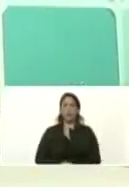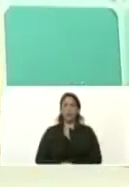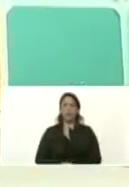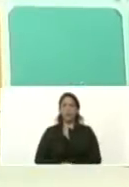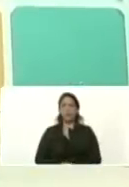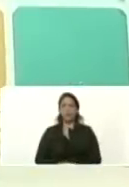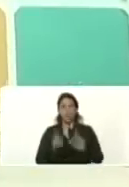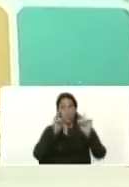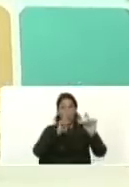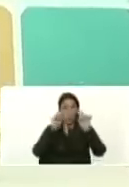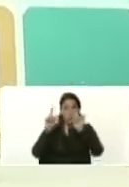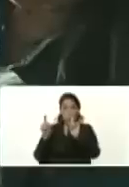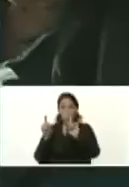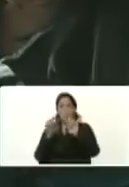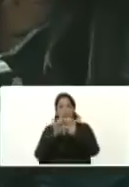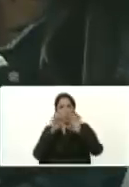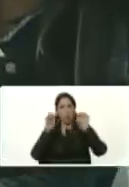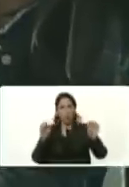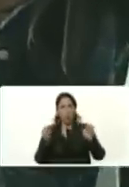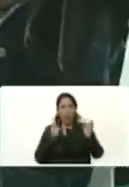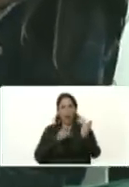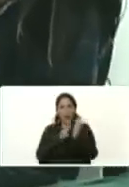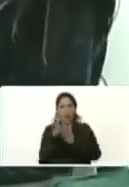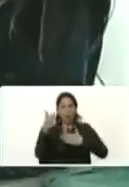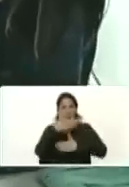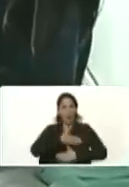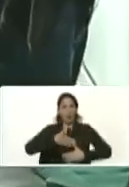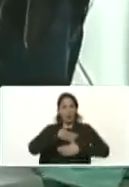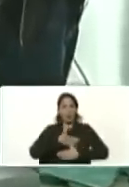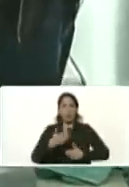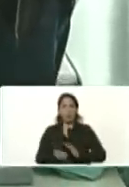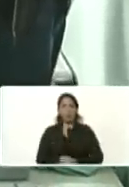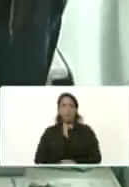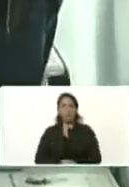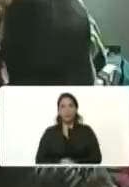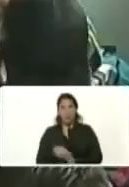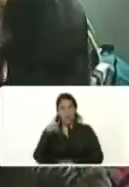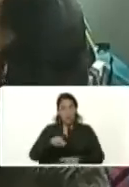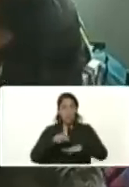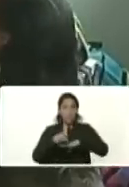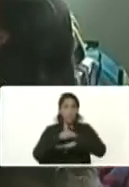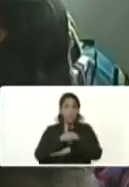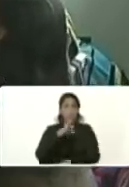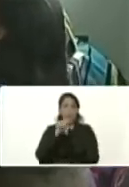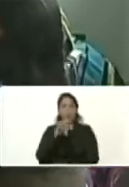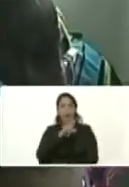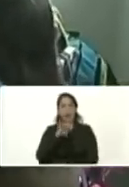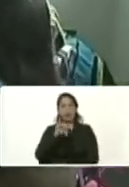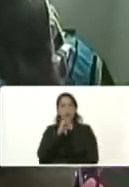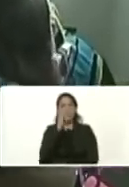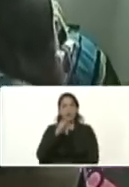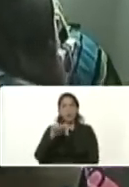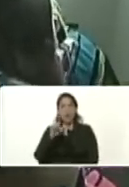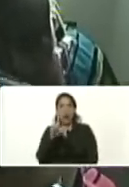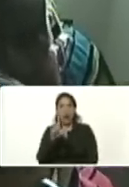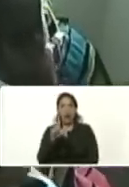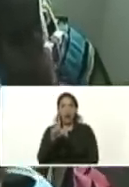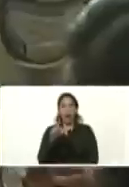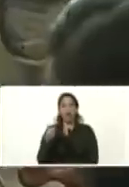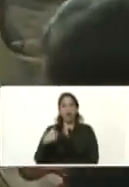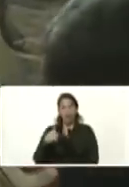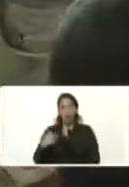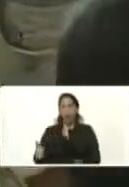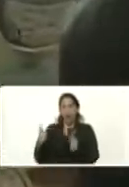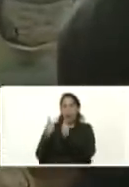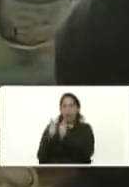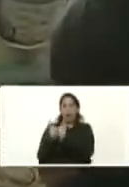educación gratuita y de calidad enclavada en el municipio carrizal por eso me encuentro al lado de nuestro